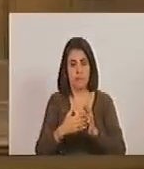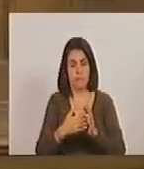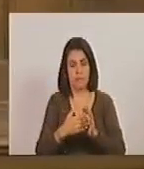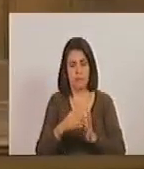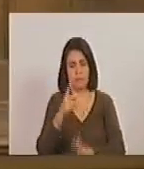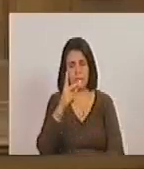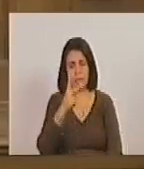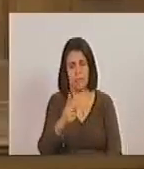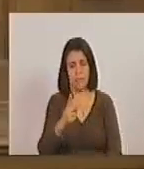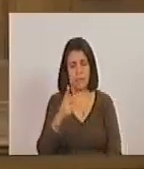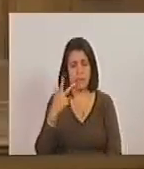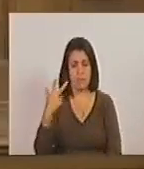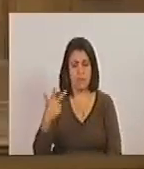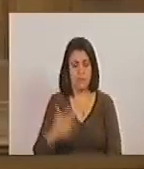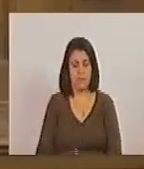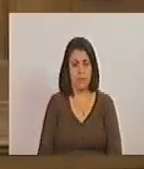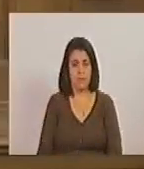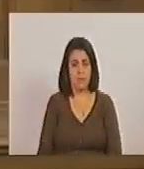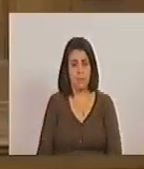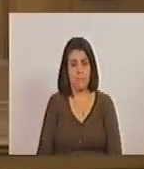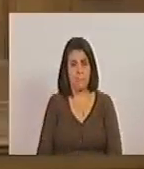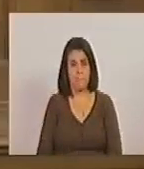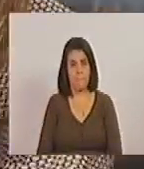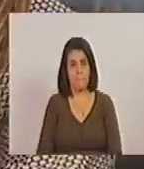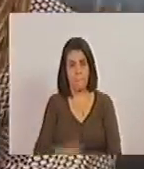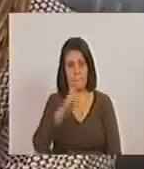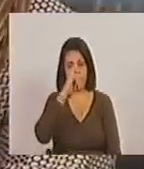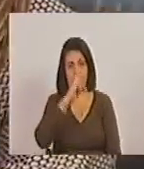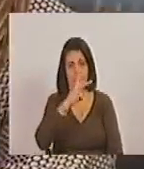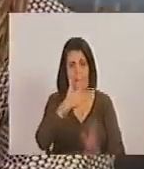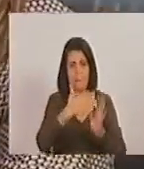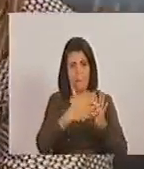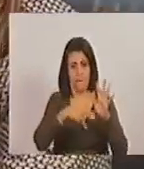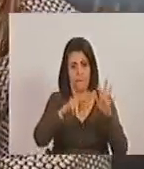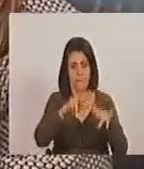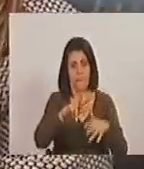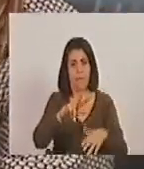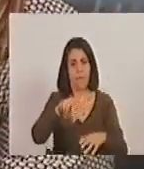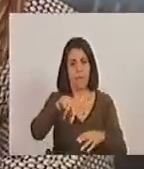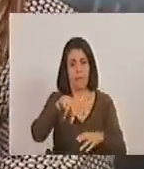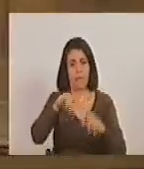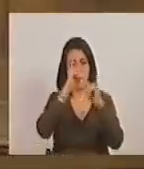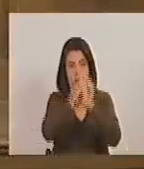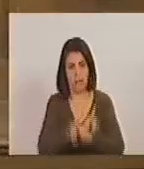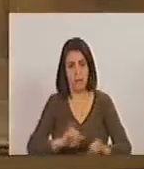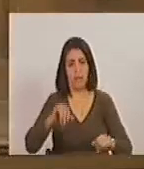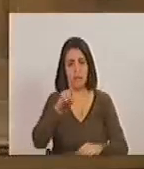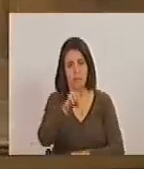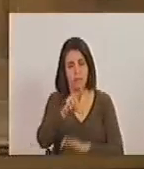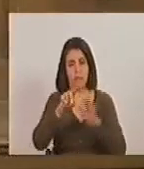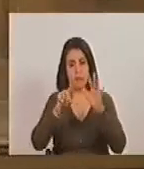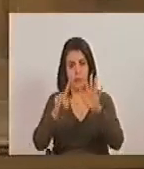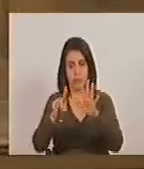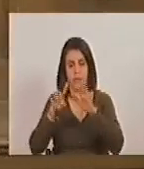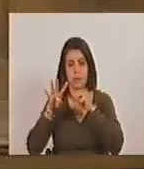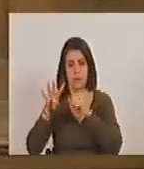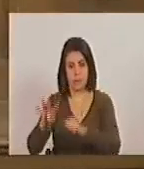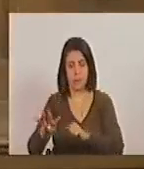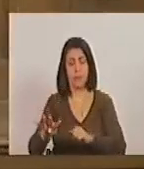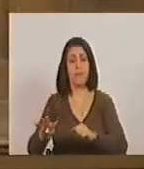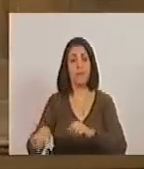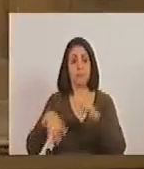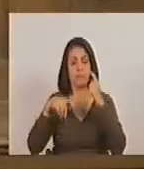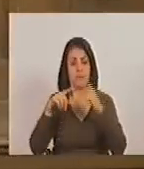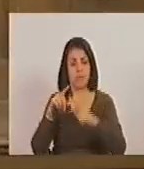del 2023, año 213 de la independencia, 164 de